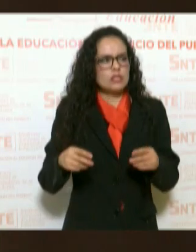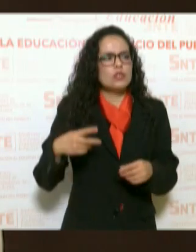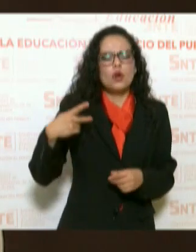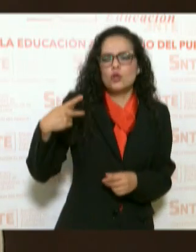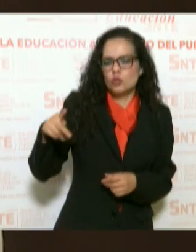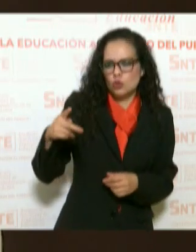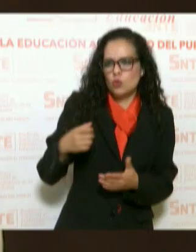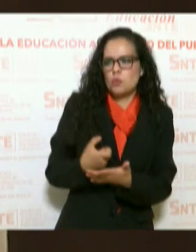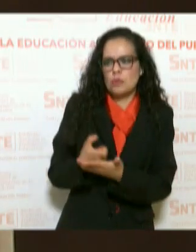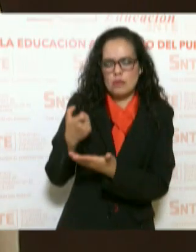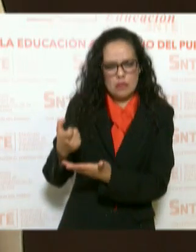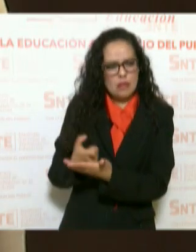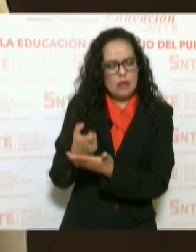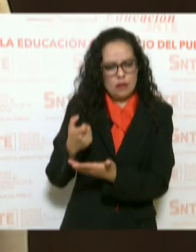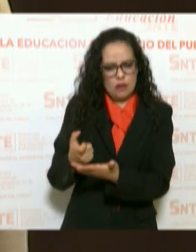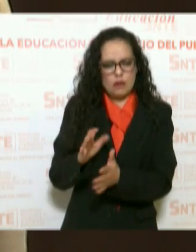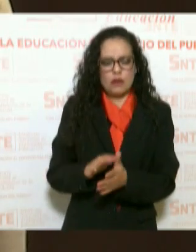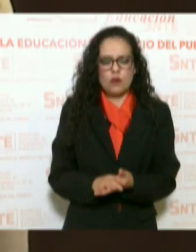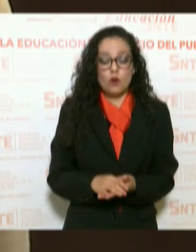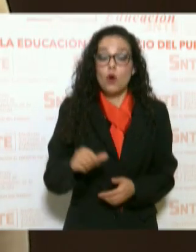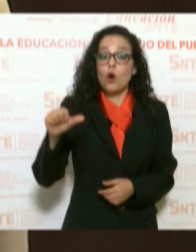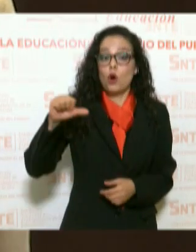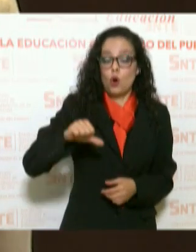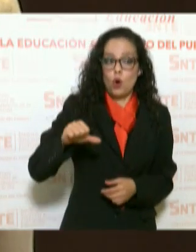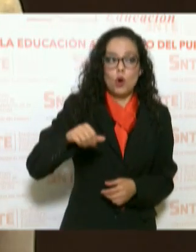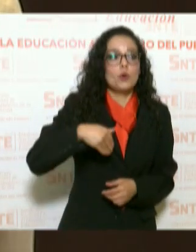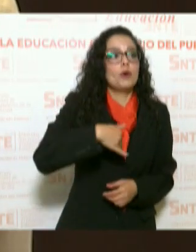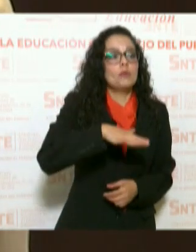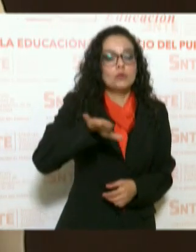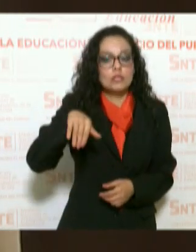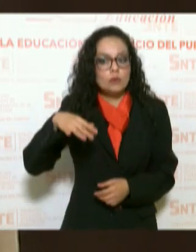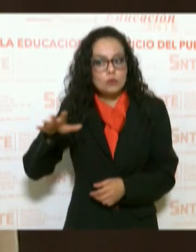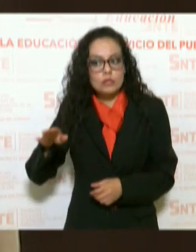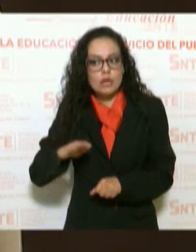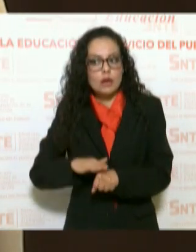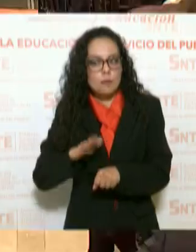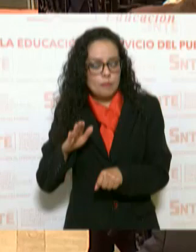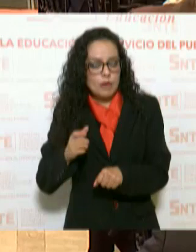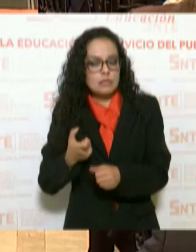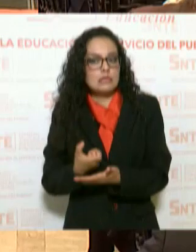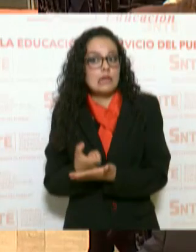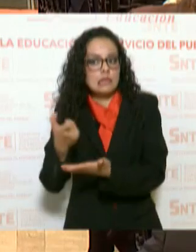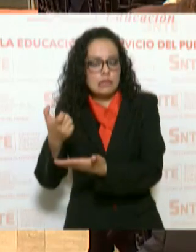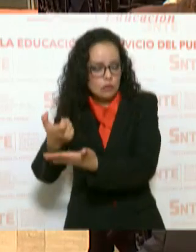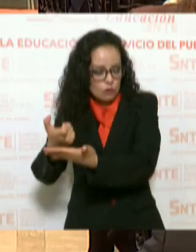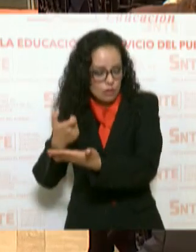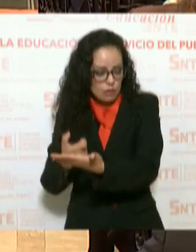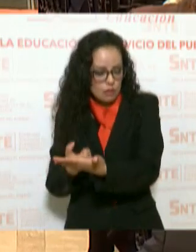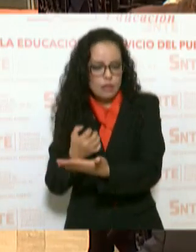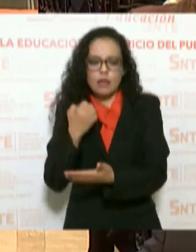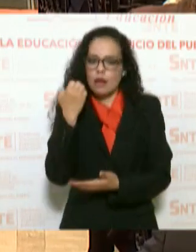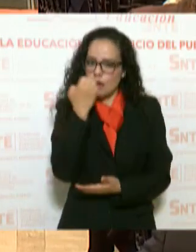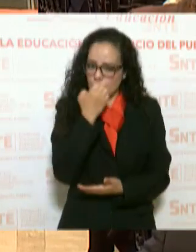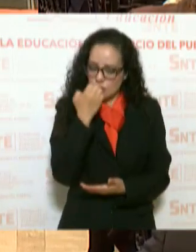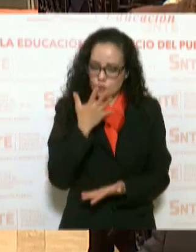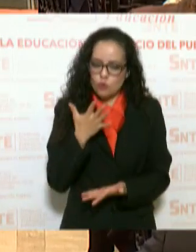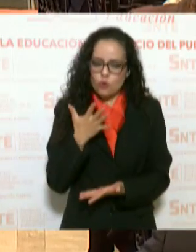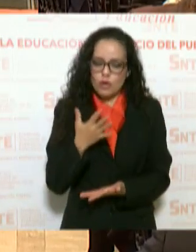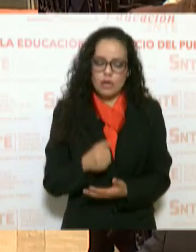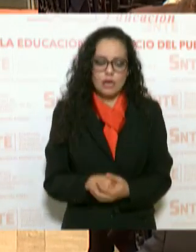buscar más este tipo de financiamiento y vamos a buscar cuáles serían las soluciones. Tenemos que